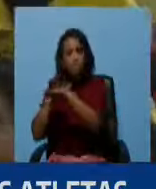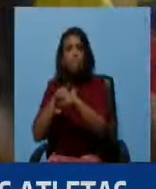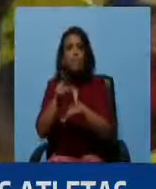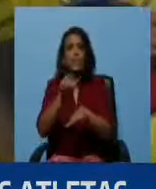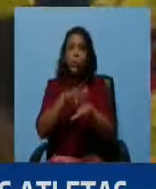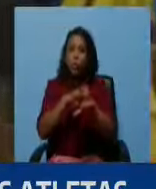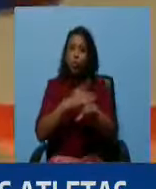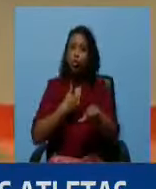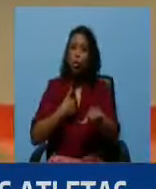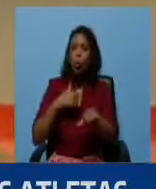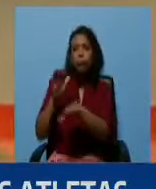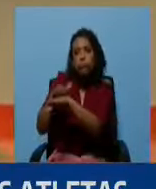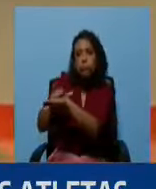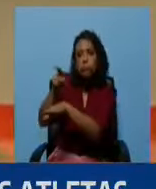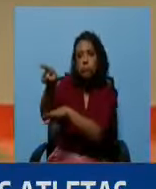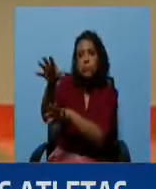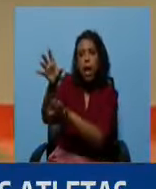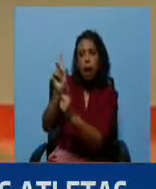Y algo que yo le decía,